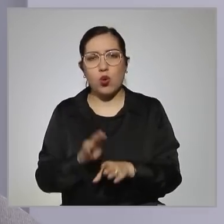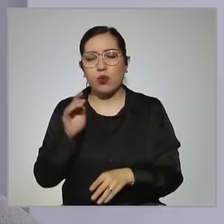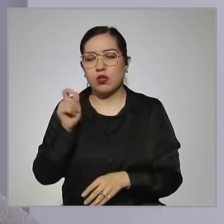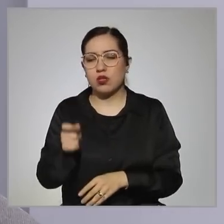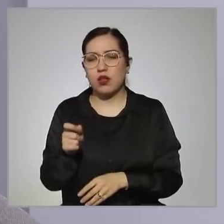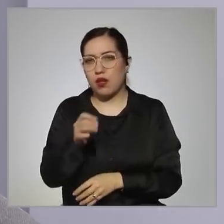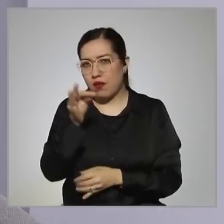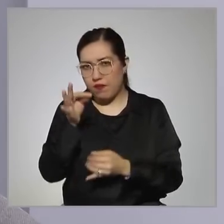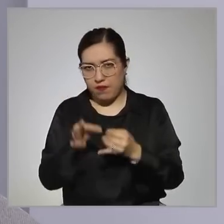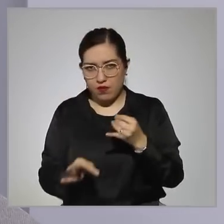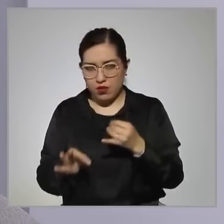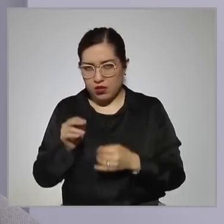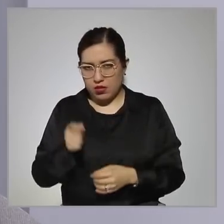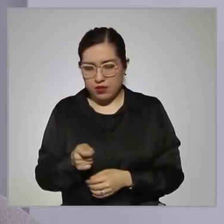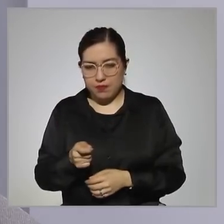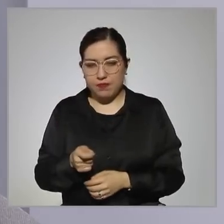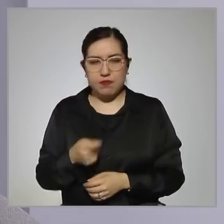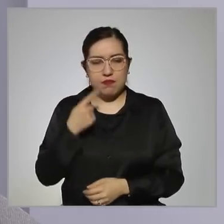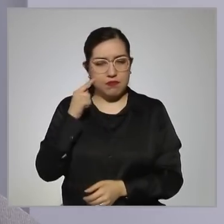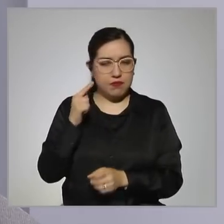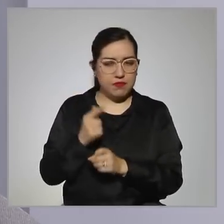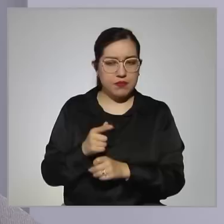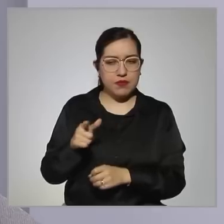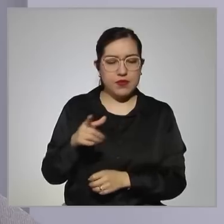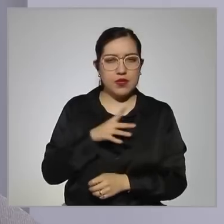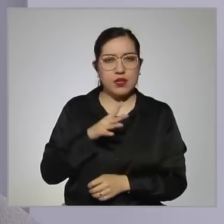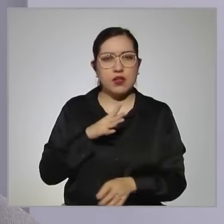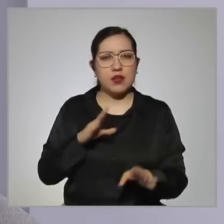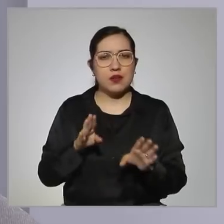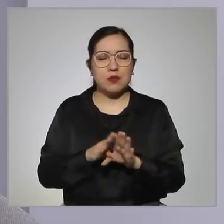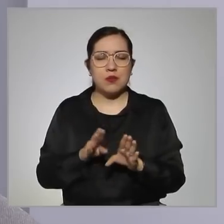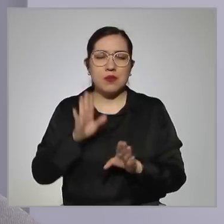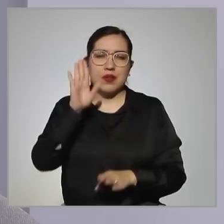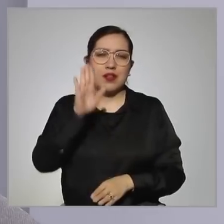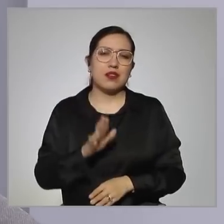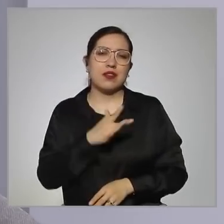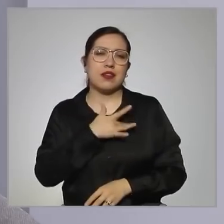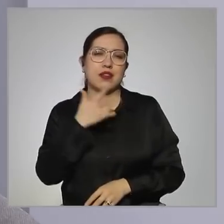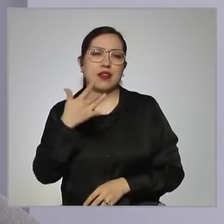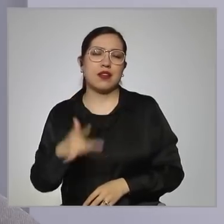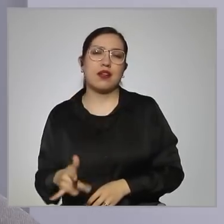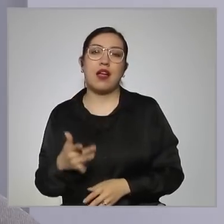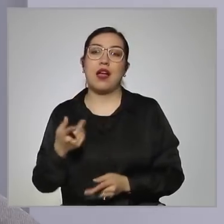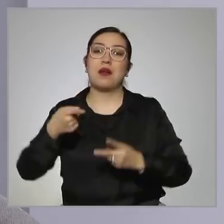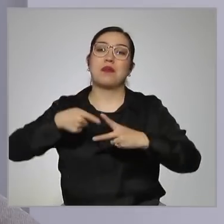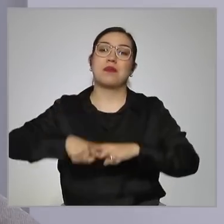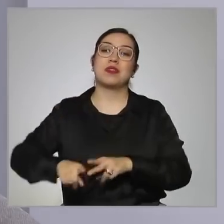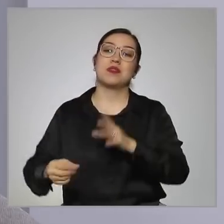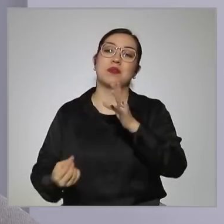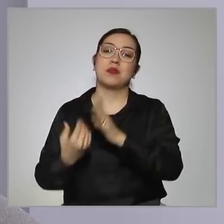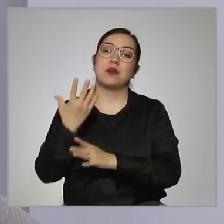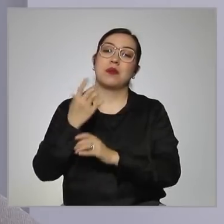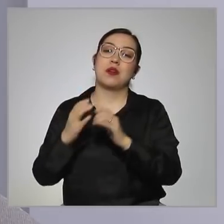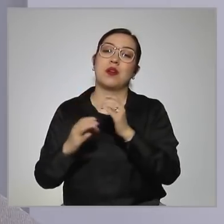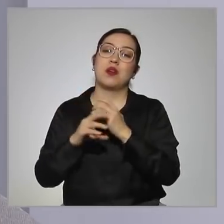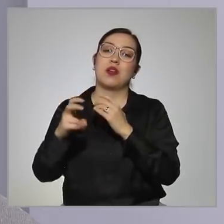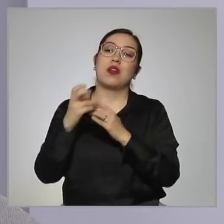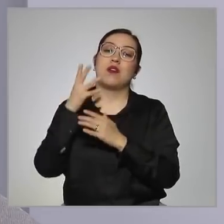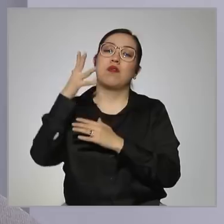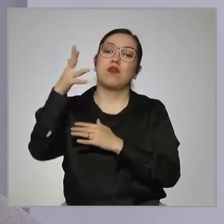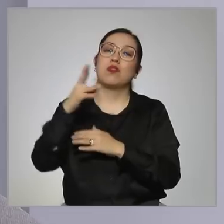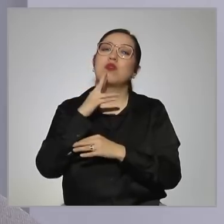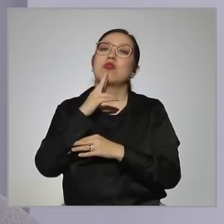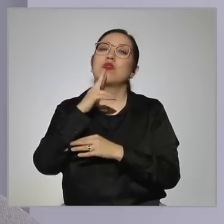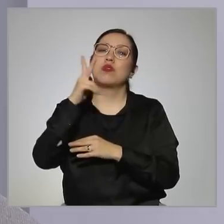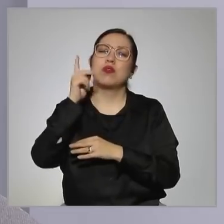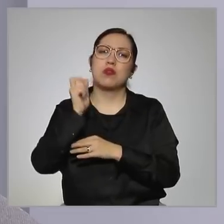¿no? Porque estamos dando cuenta pues de una lectura también un tanto romántica, ¿no? De vamos hacia lo nuevo y lo nuevo va a ser mejor, que efectivamente es